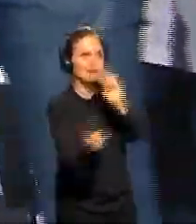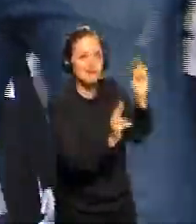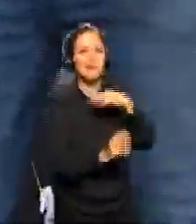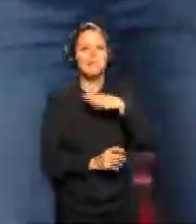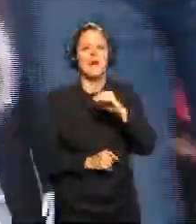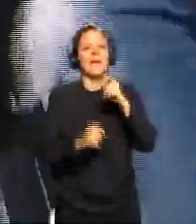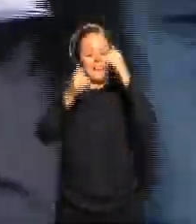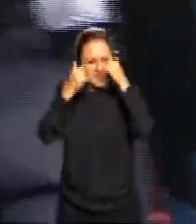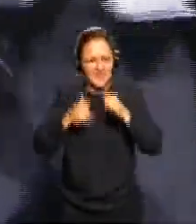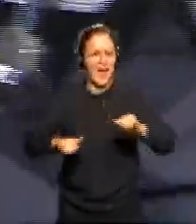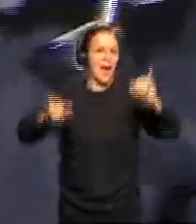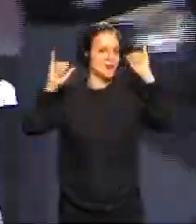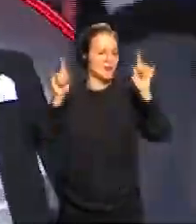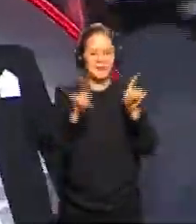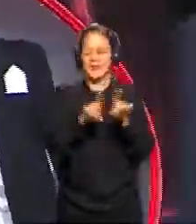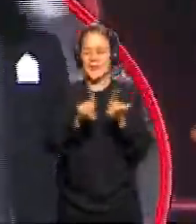Diablos Locos